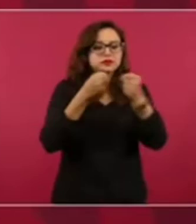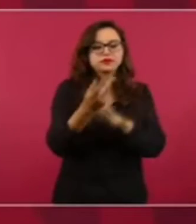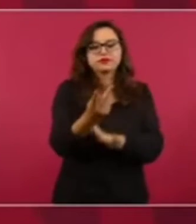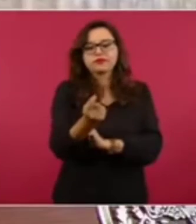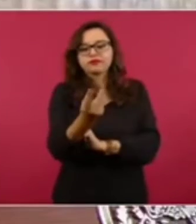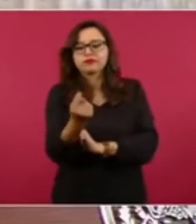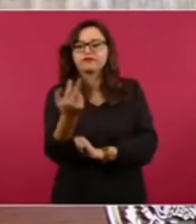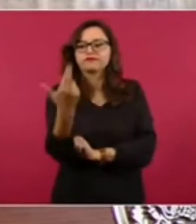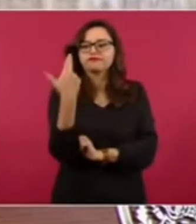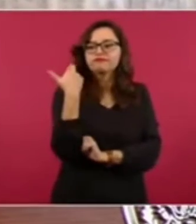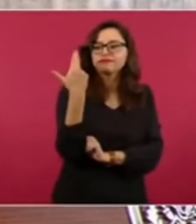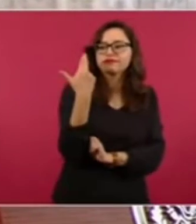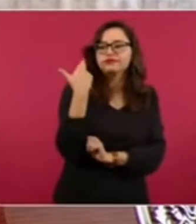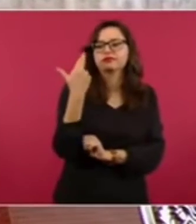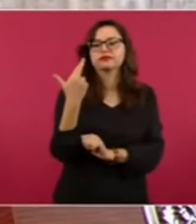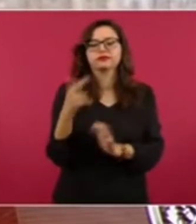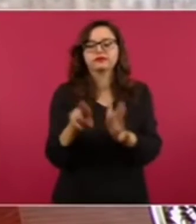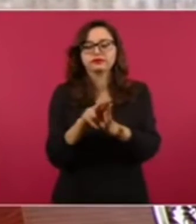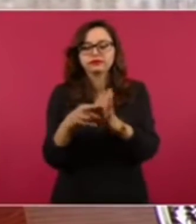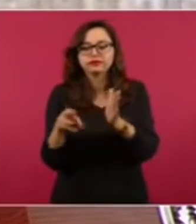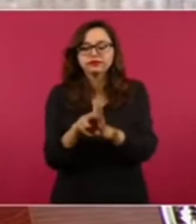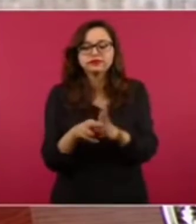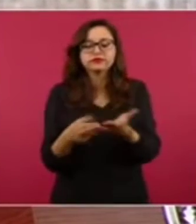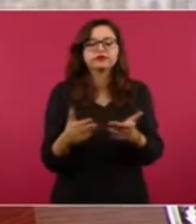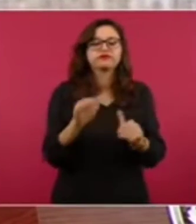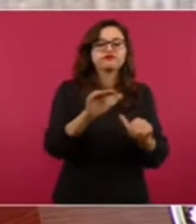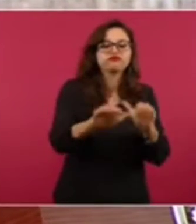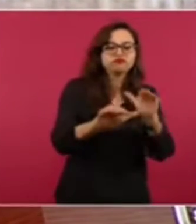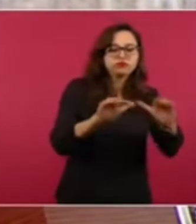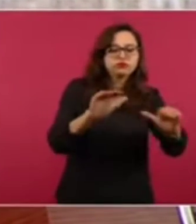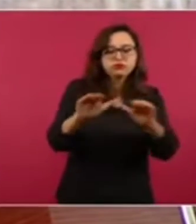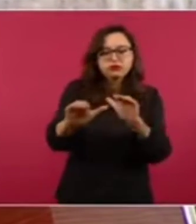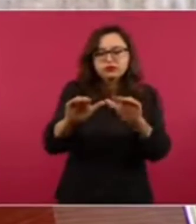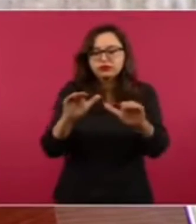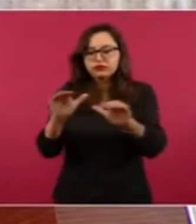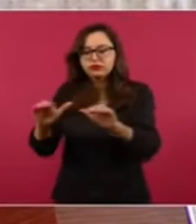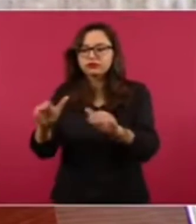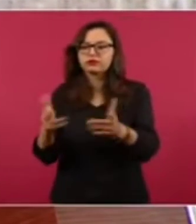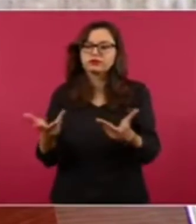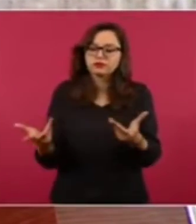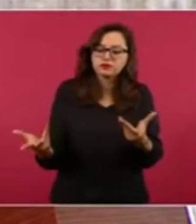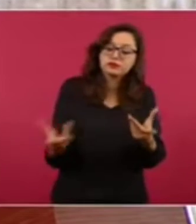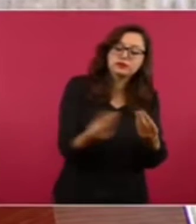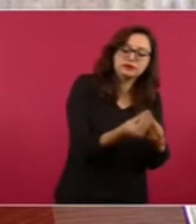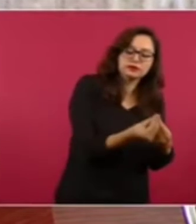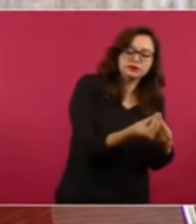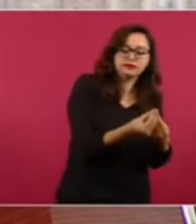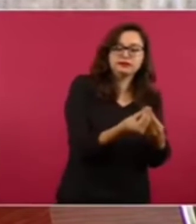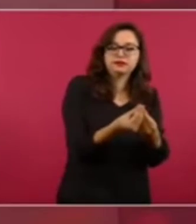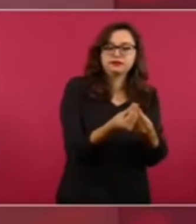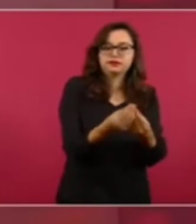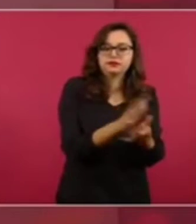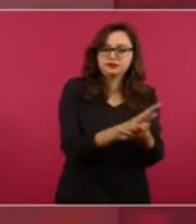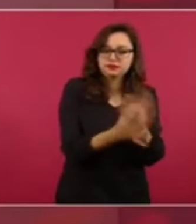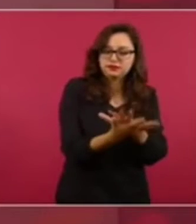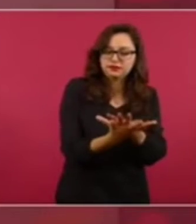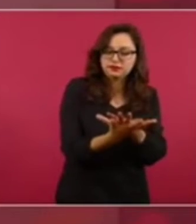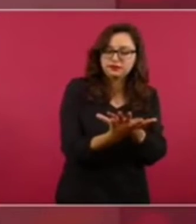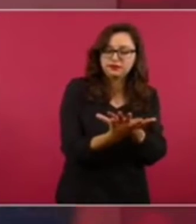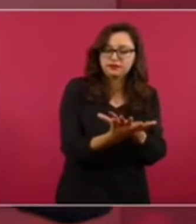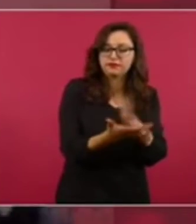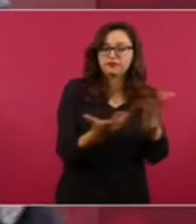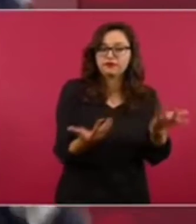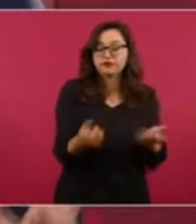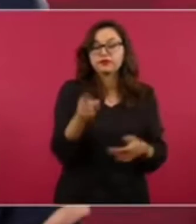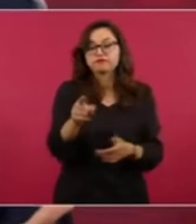El negocio no está en ser dueño de un medio de comunicación, el negocio está en que